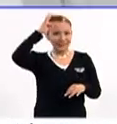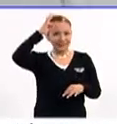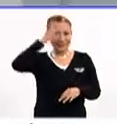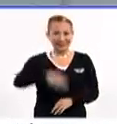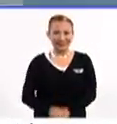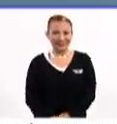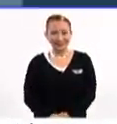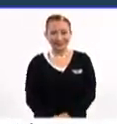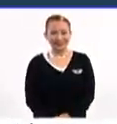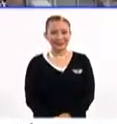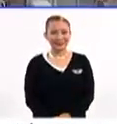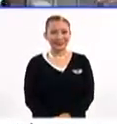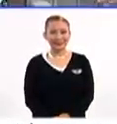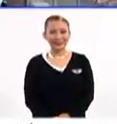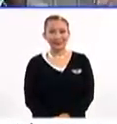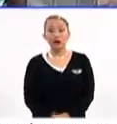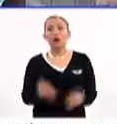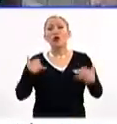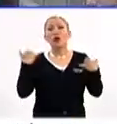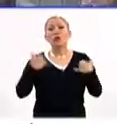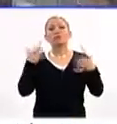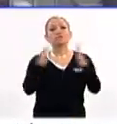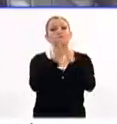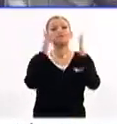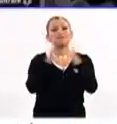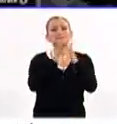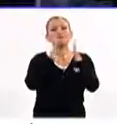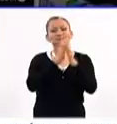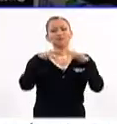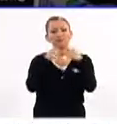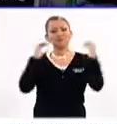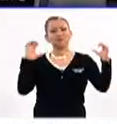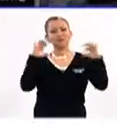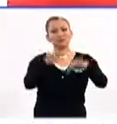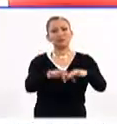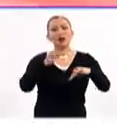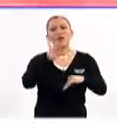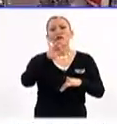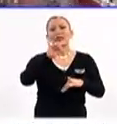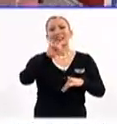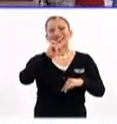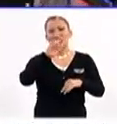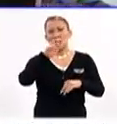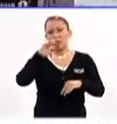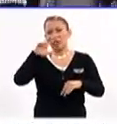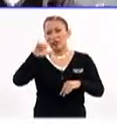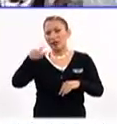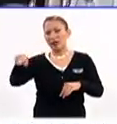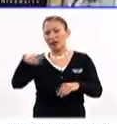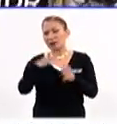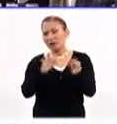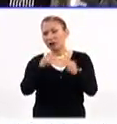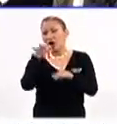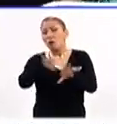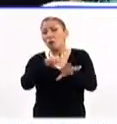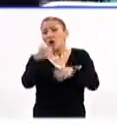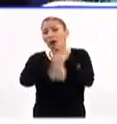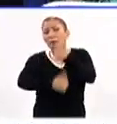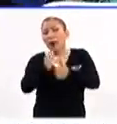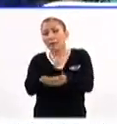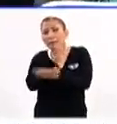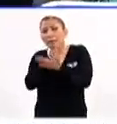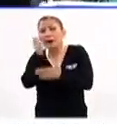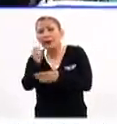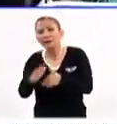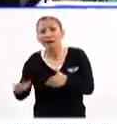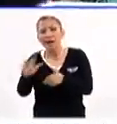Kahlo. Los jóvenes participantes del encuentro de robótica FIRST nos cuentan cómo esta competencia los